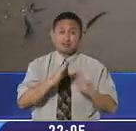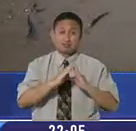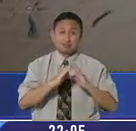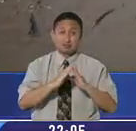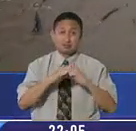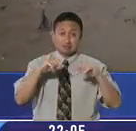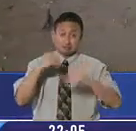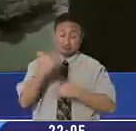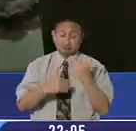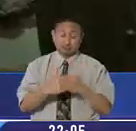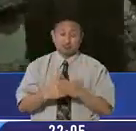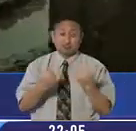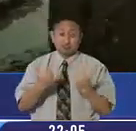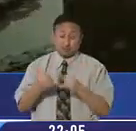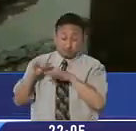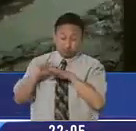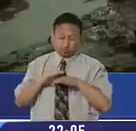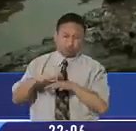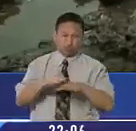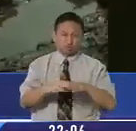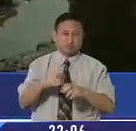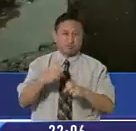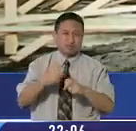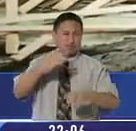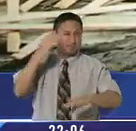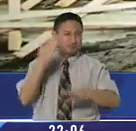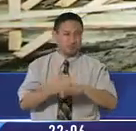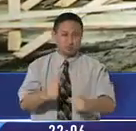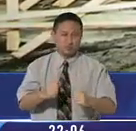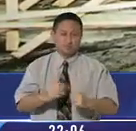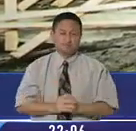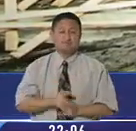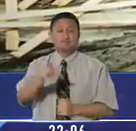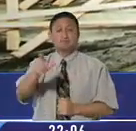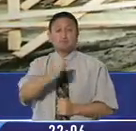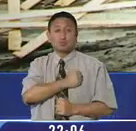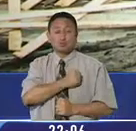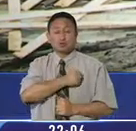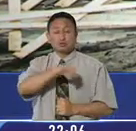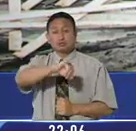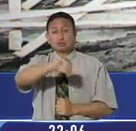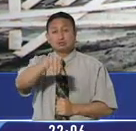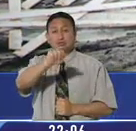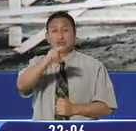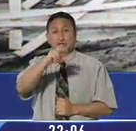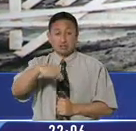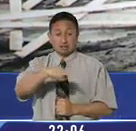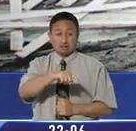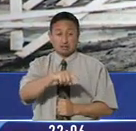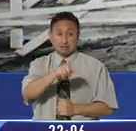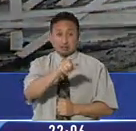llegó la tragedia camuflada de lodo, piedras y palos. El dueño de casa de Janet, por ejemplo, murió.